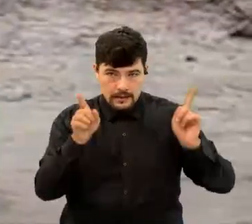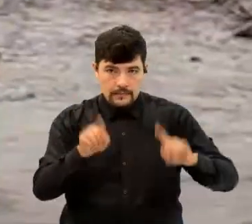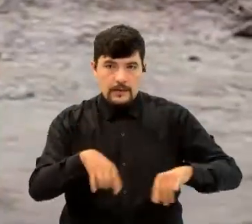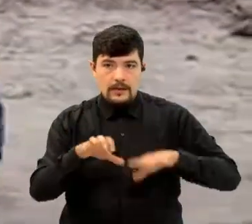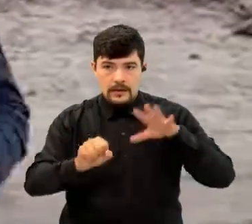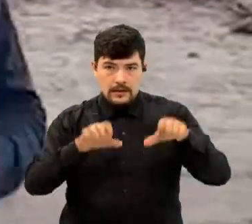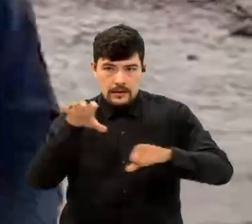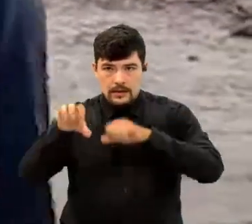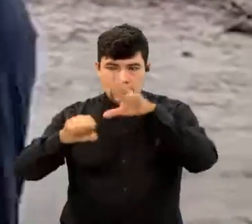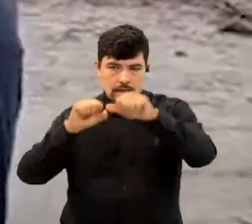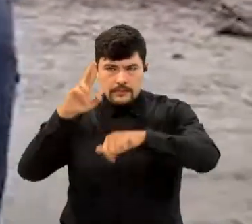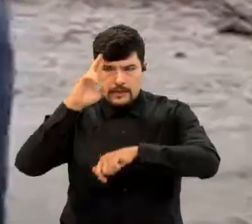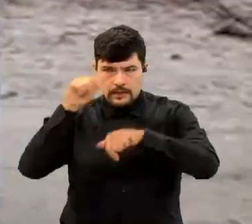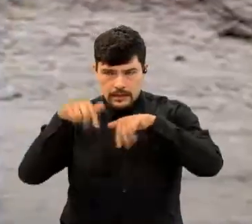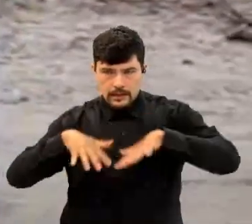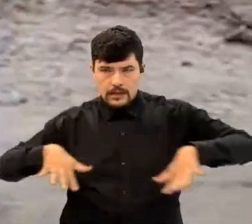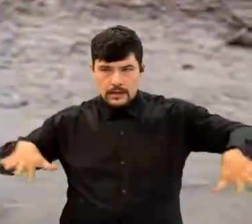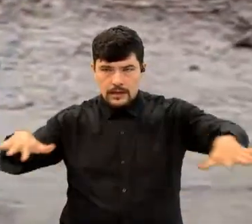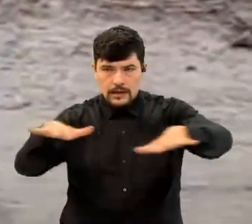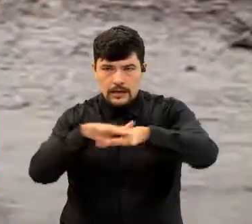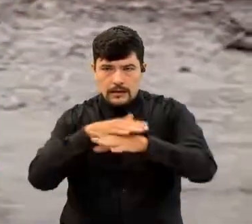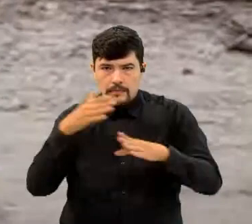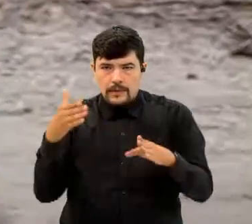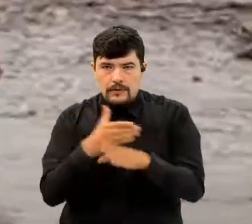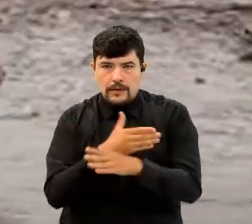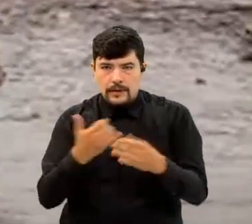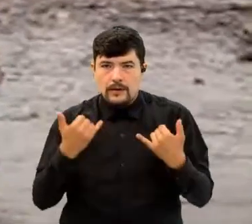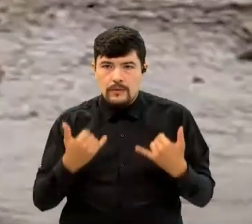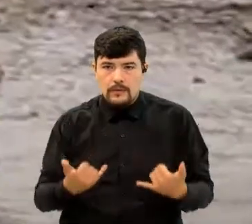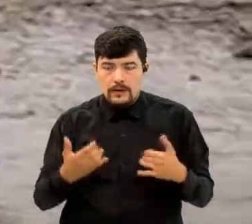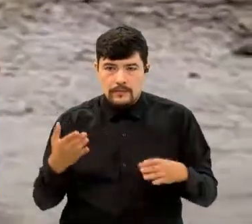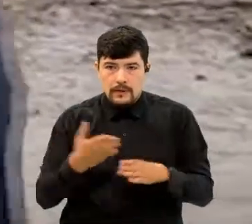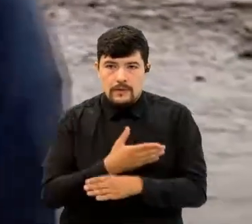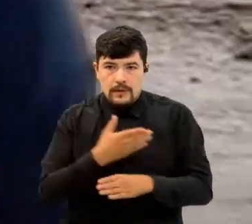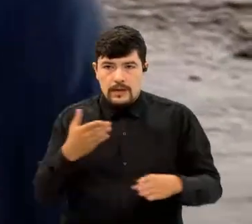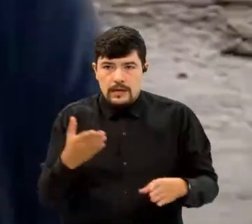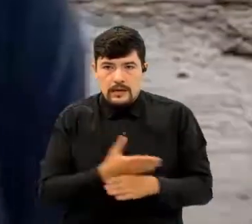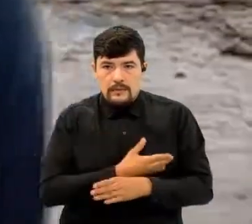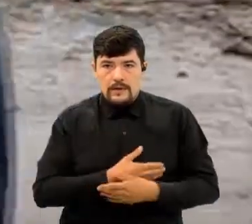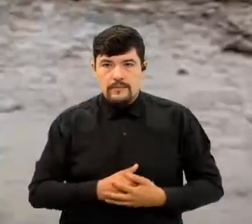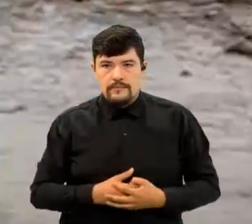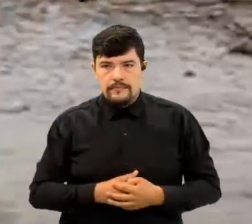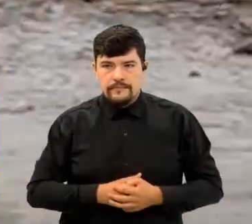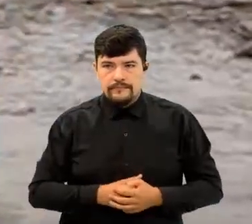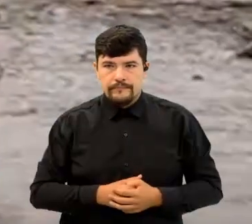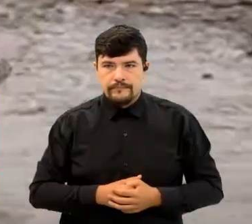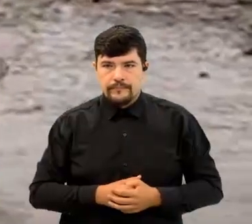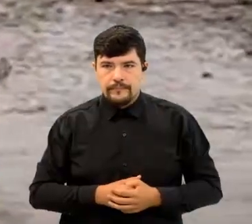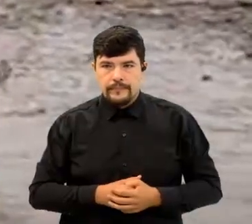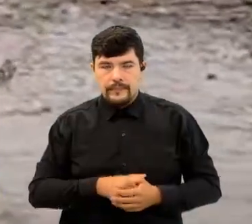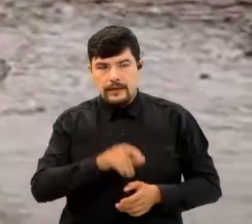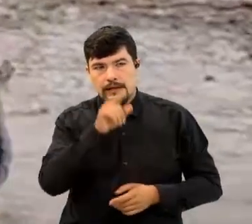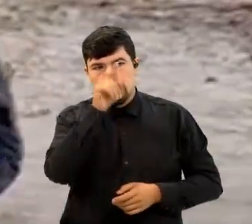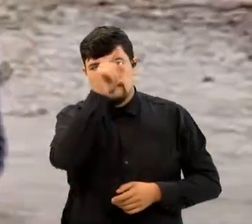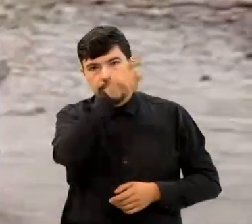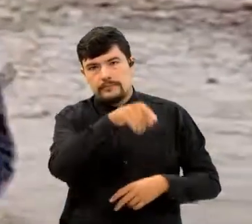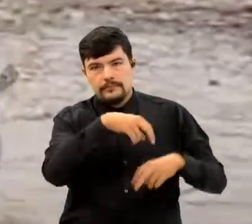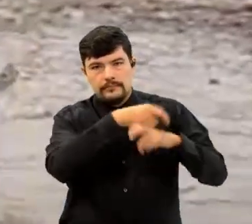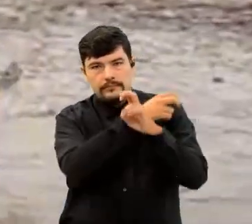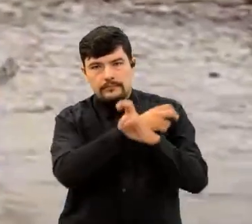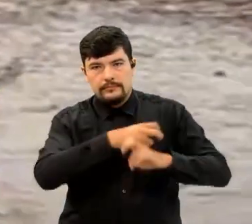invadieron. Esta es la problemática que hay acá. Y allá se supone que iba a ser el parque de